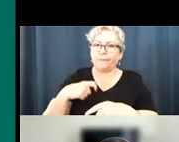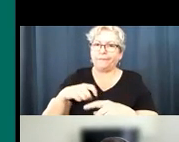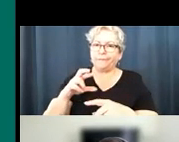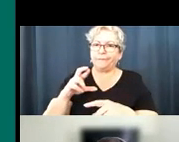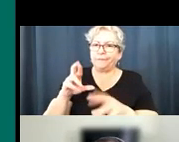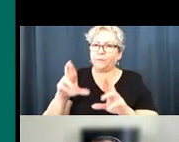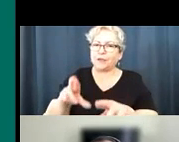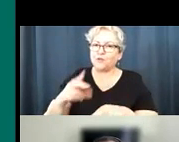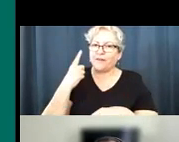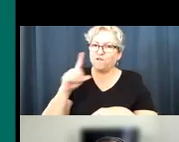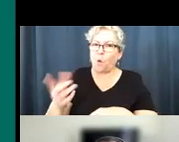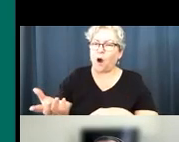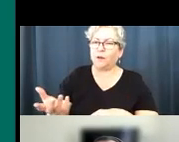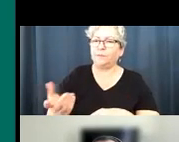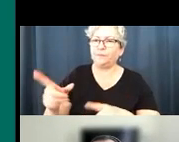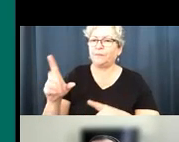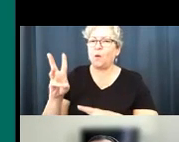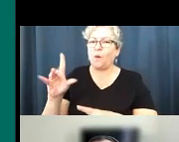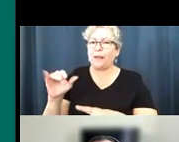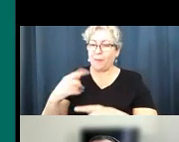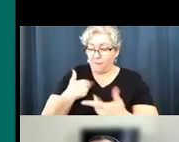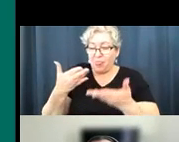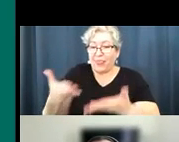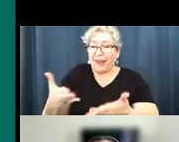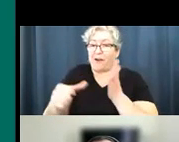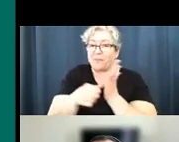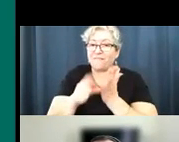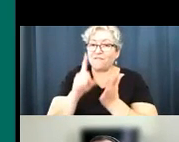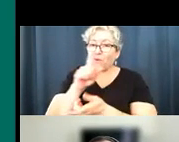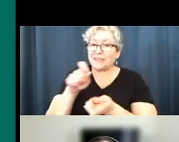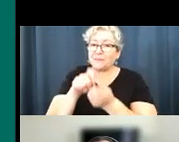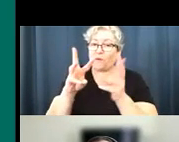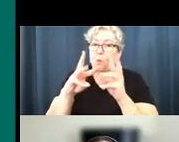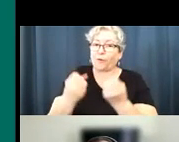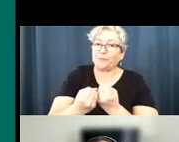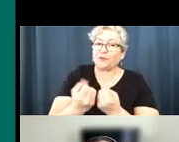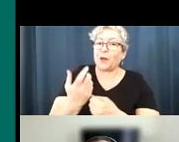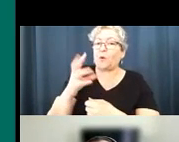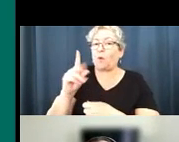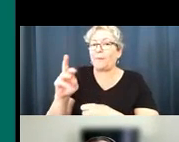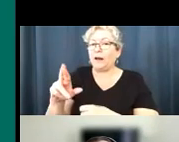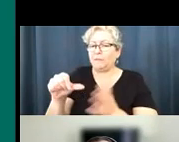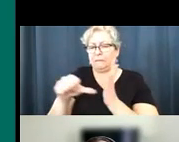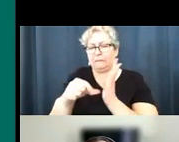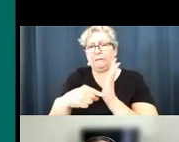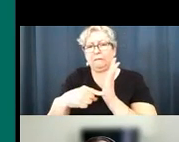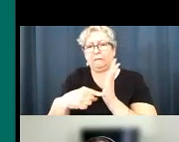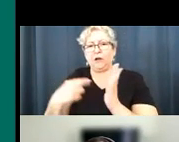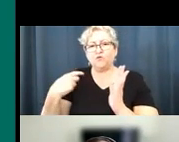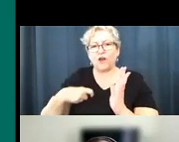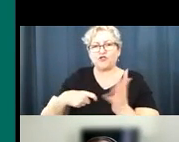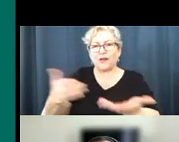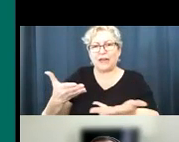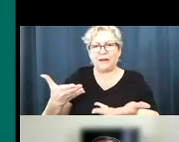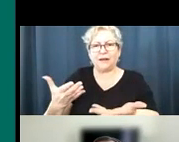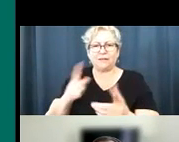estoy en esa página, yo sé para qué me estoy registrando. Si usted está en la página para un webinar específico y usted tiene un botón abajo, un enlace abajo donde